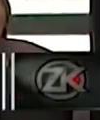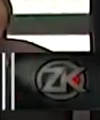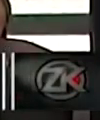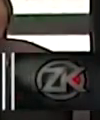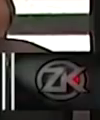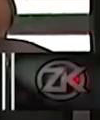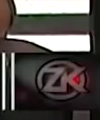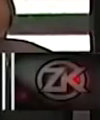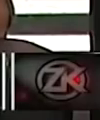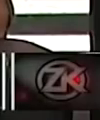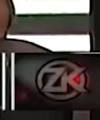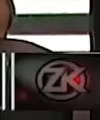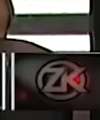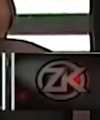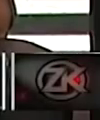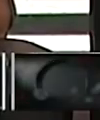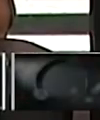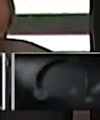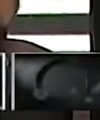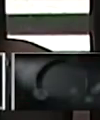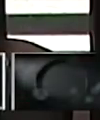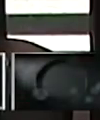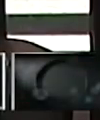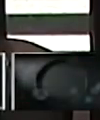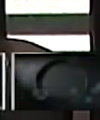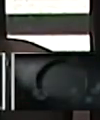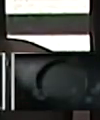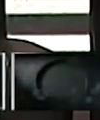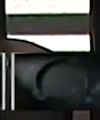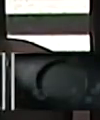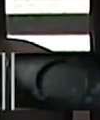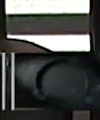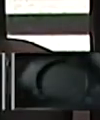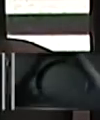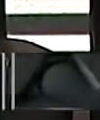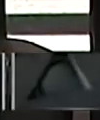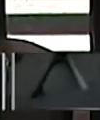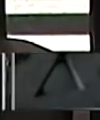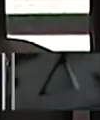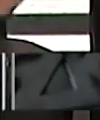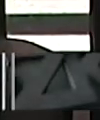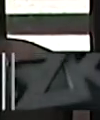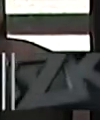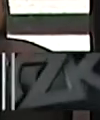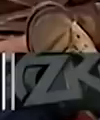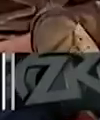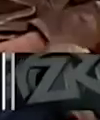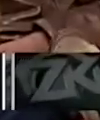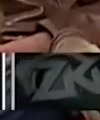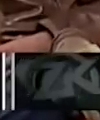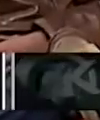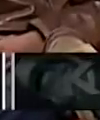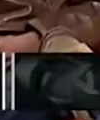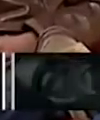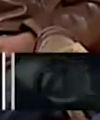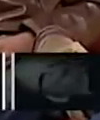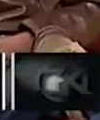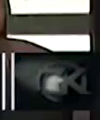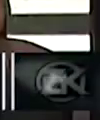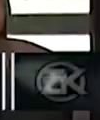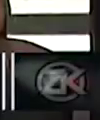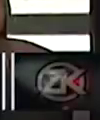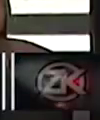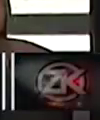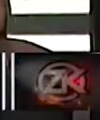Mango, que hace parte del equipo de Zurda Conducta del Correo del Orinoco de hace 200 años. También hay que decirlo.